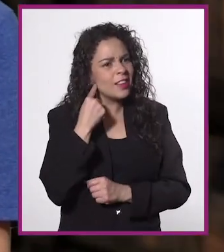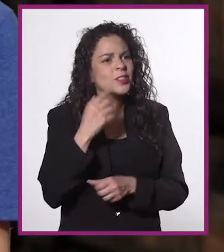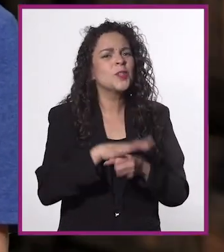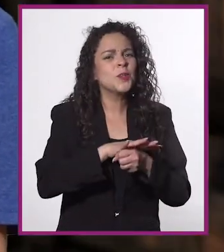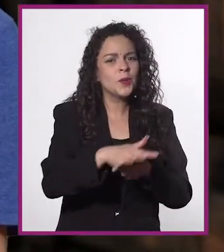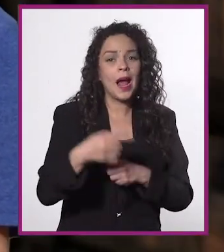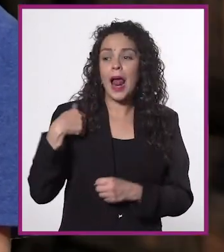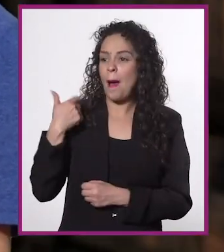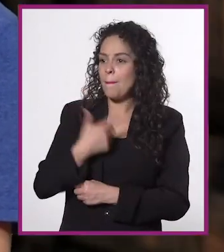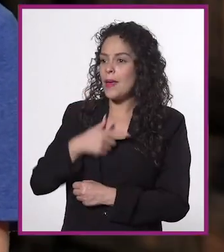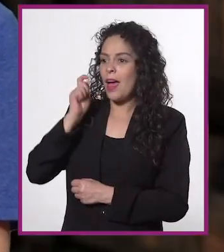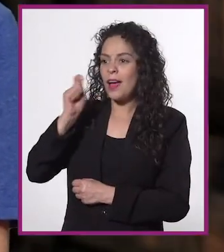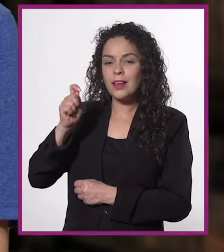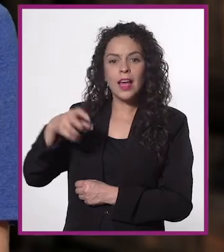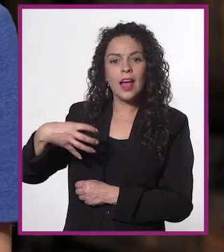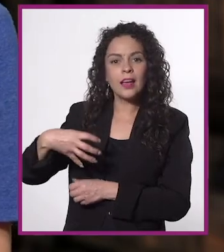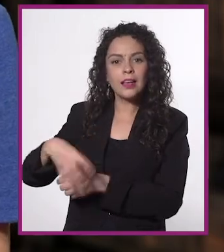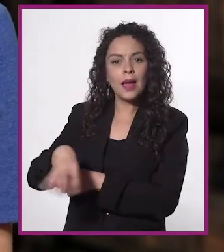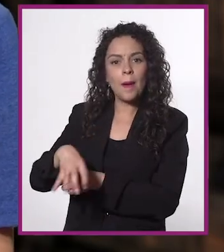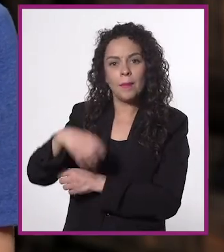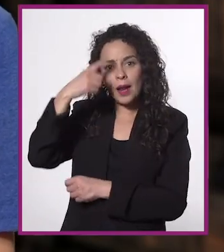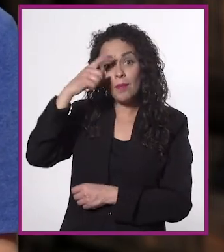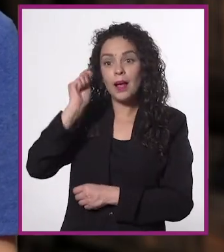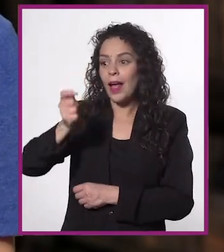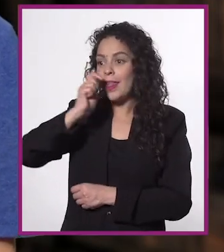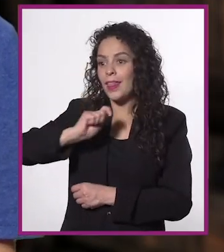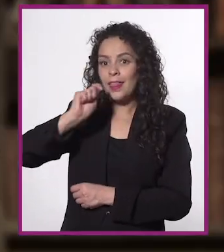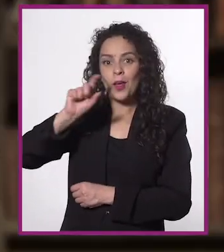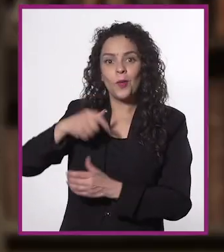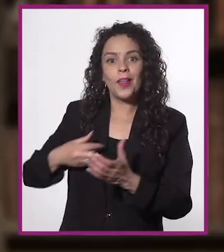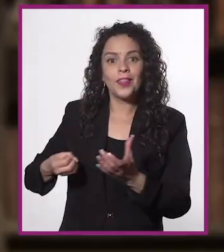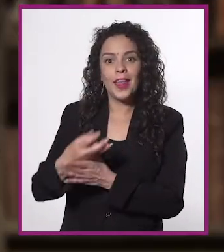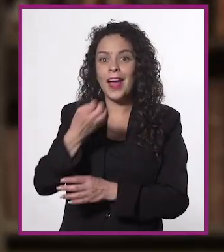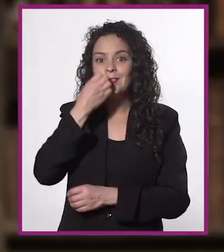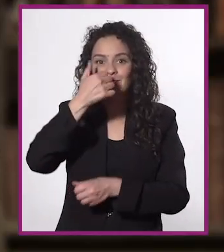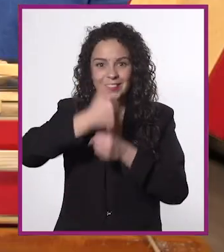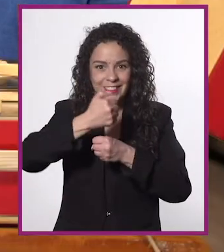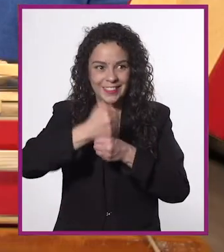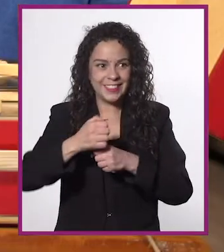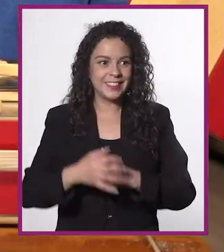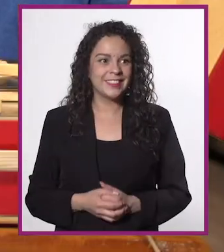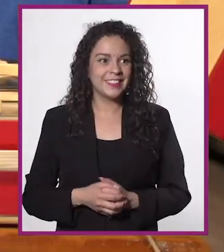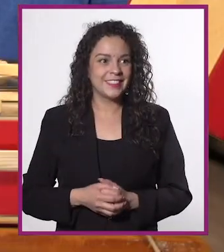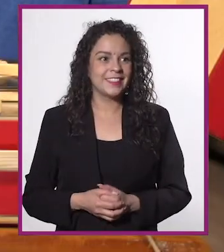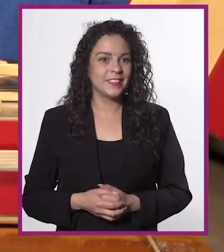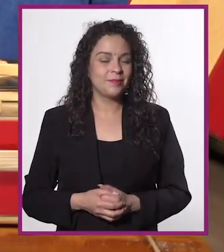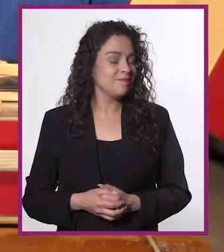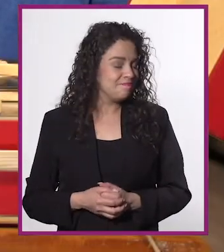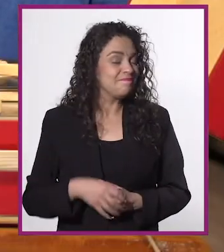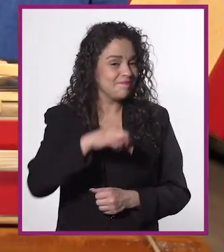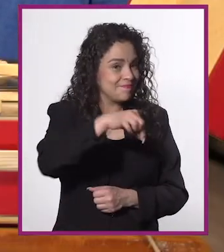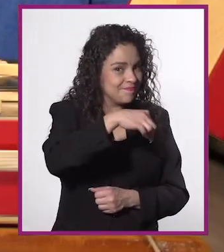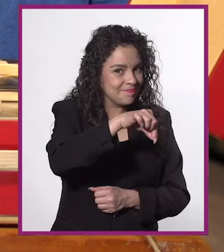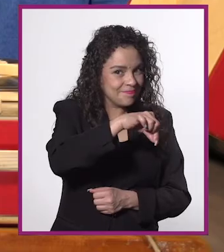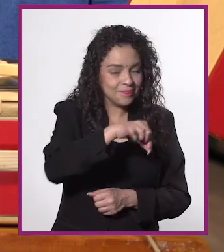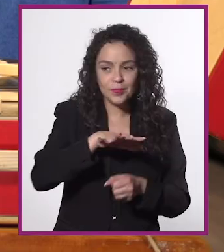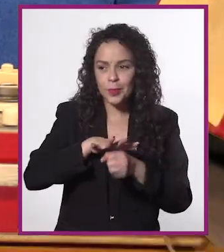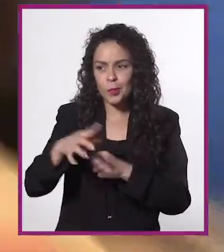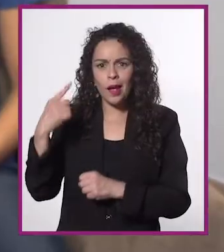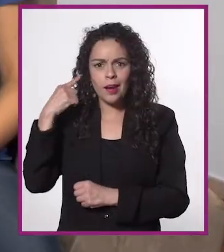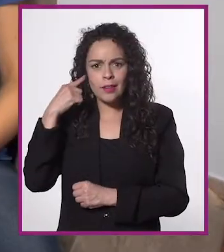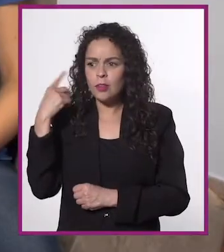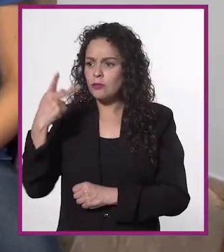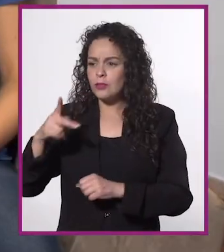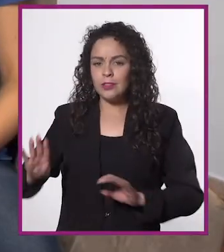de las campanitas del carrito de paletas a la salida de la primaria. Tilín, tilín, tilín. ¿Qué sonidos son característicos de su ciudad o su